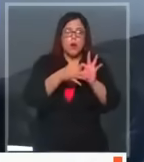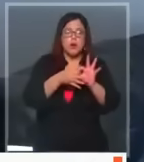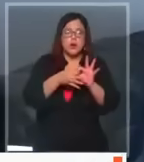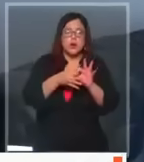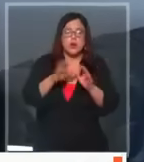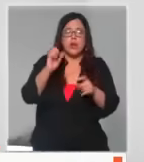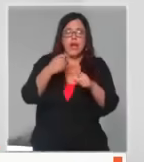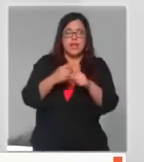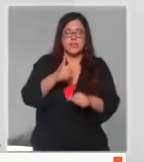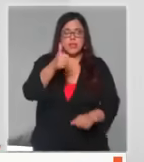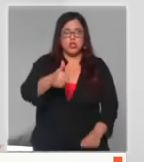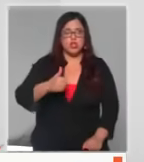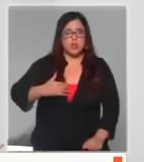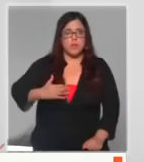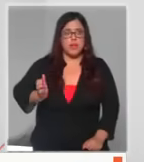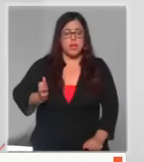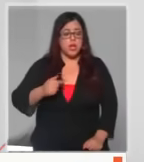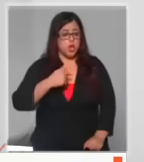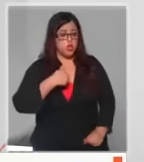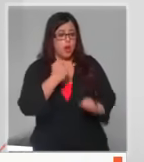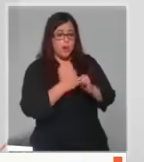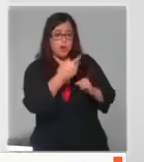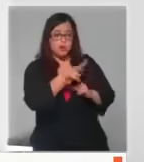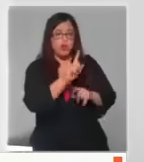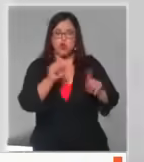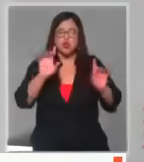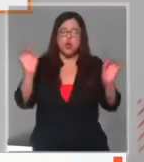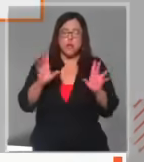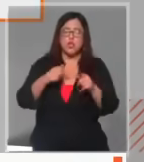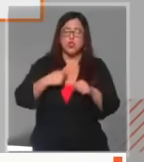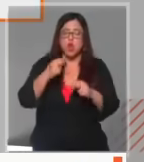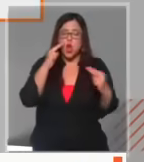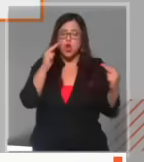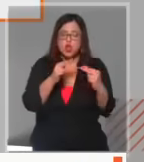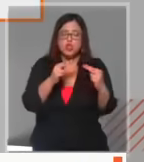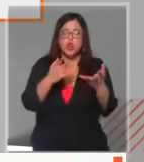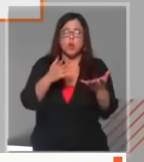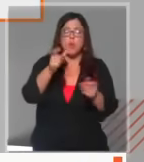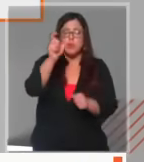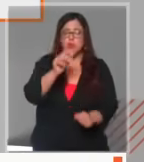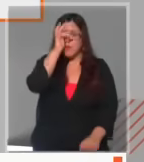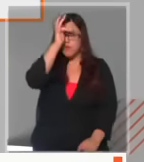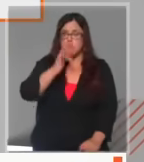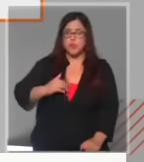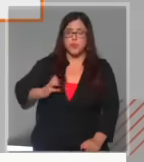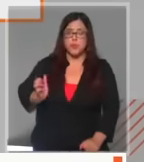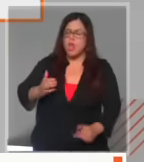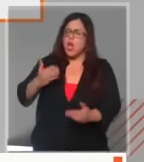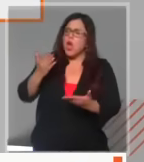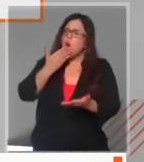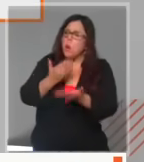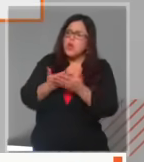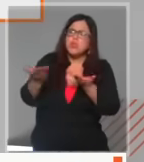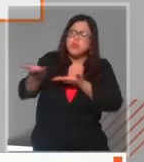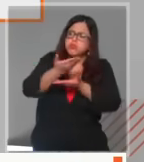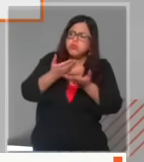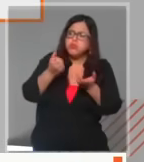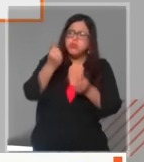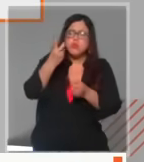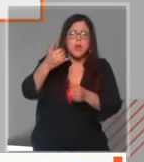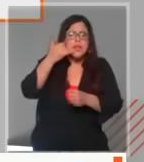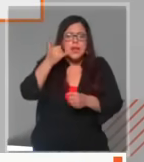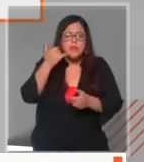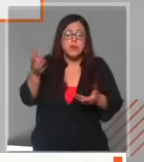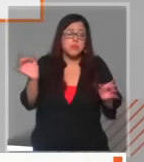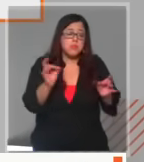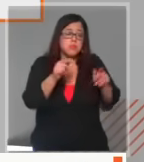director de la policía. No soy amigo de él, lo conocí como funcionario de la PDI. ¿En qué contexto intercambiaron teléfonos? Debe haber sido